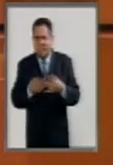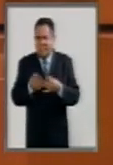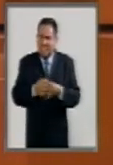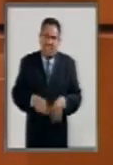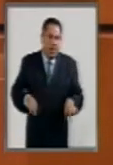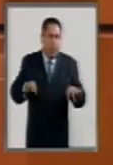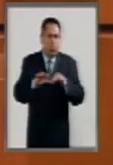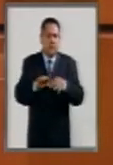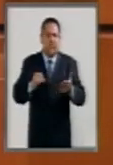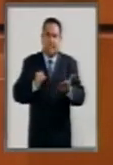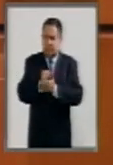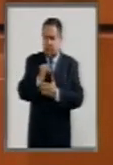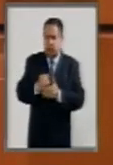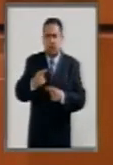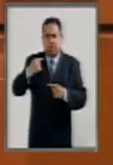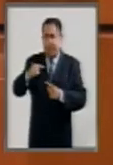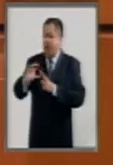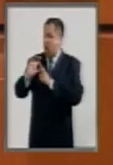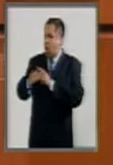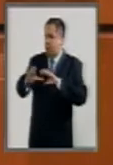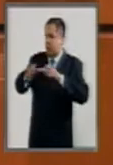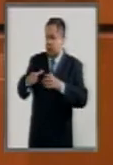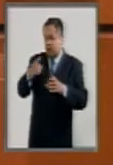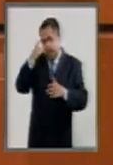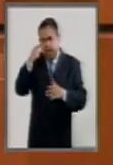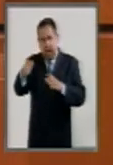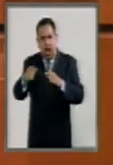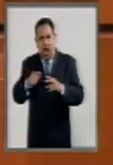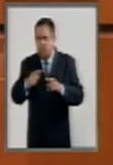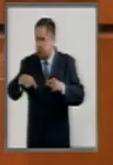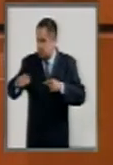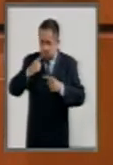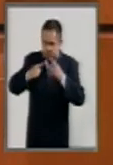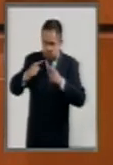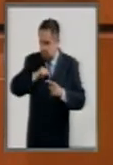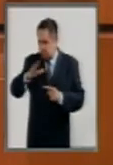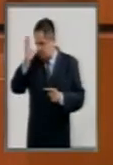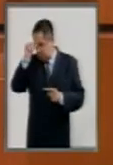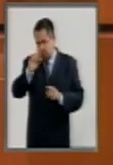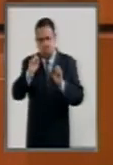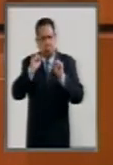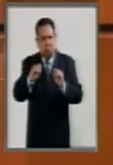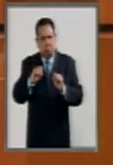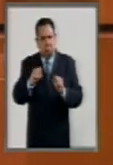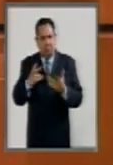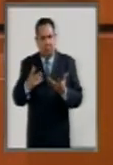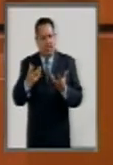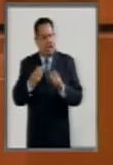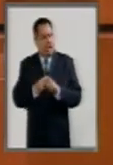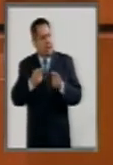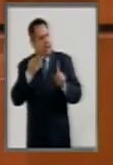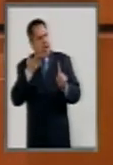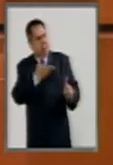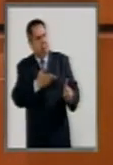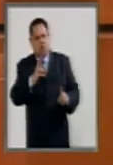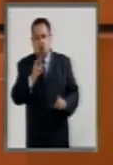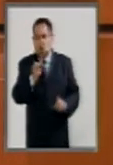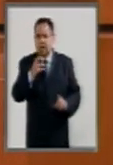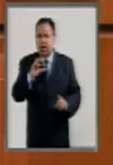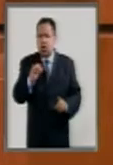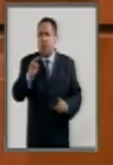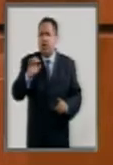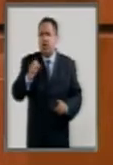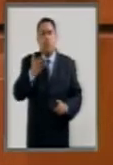importante decisión que tomamos en la comisión para unirnos también en el nombre de Rosario Marín. Por lo tanto,